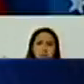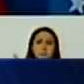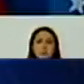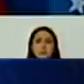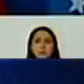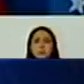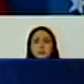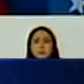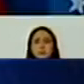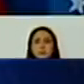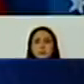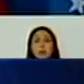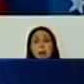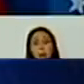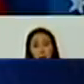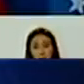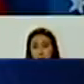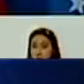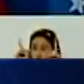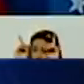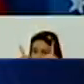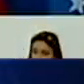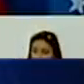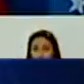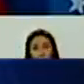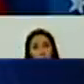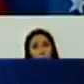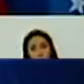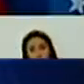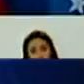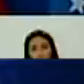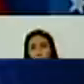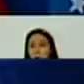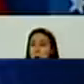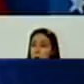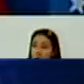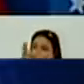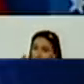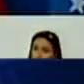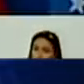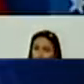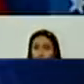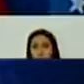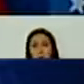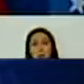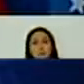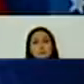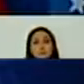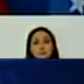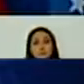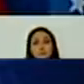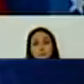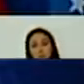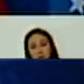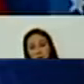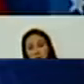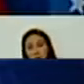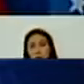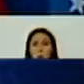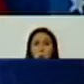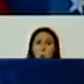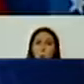hasta tanto se decida esta apelación en la modalidad de efecto suspensivo. Ello de conformidad con el